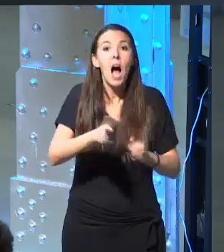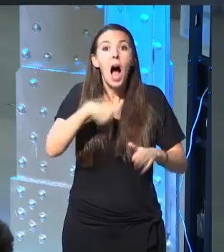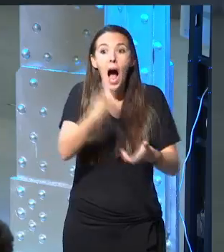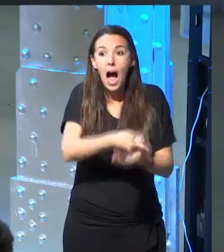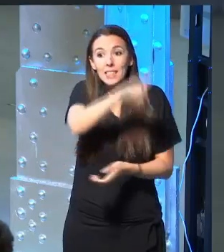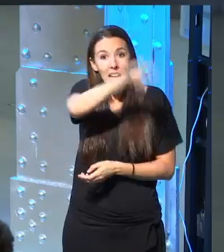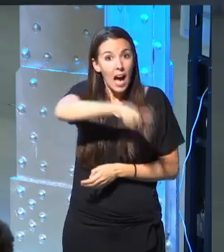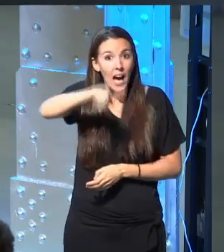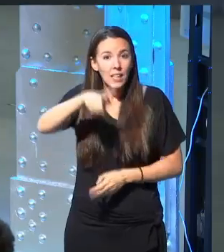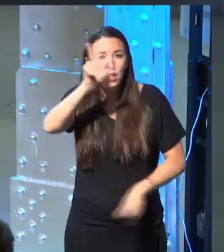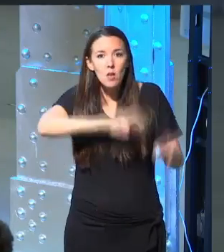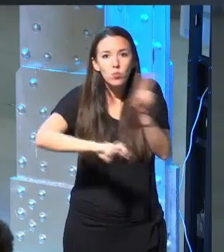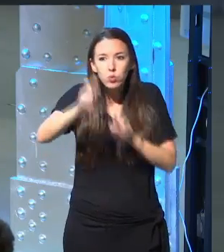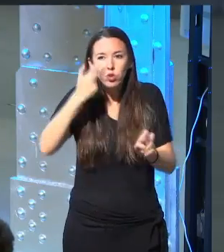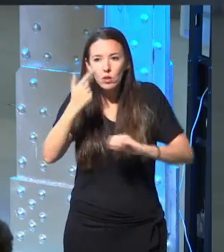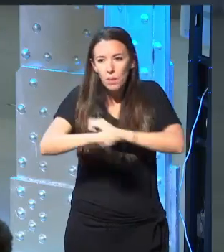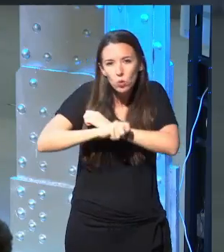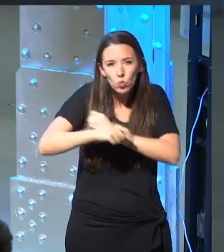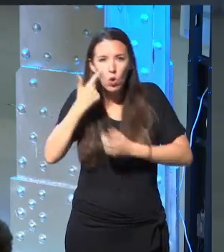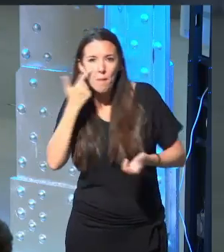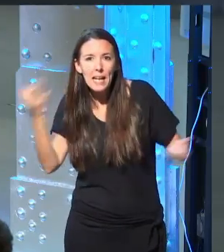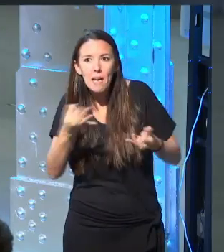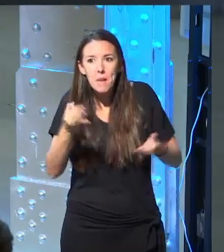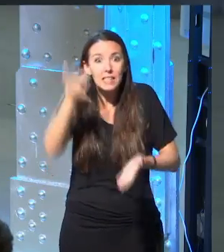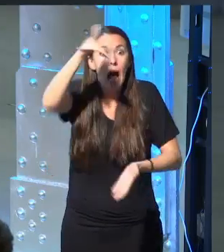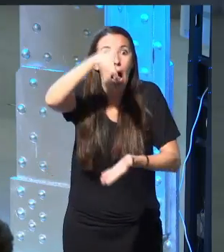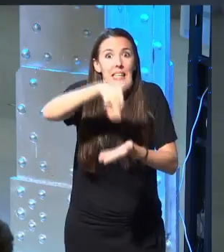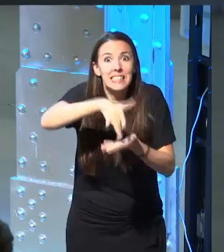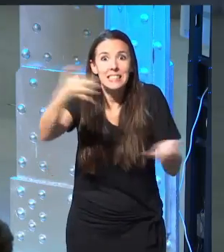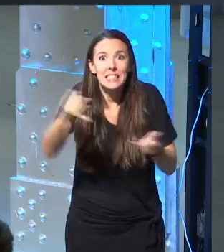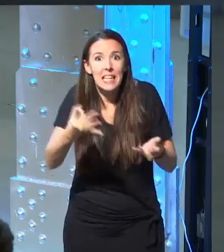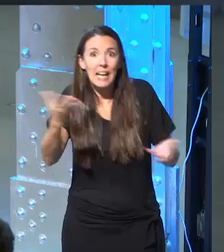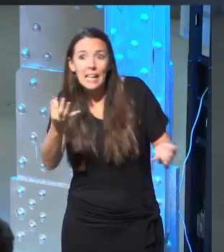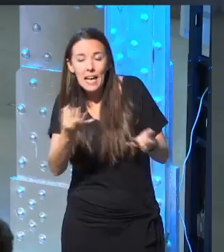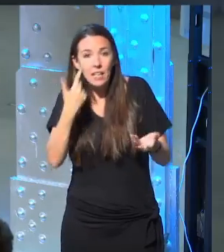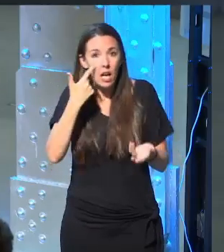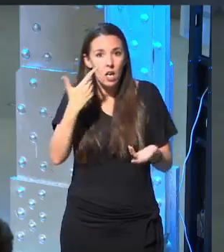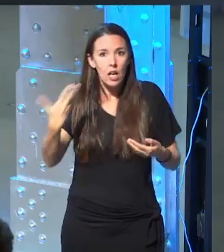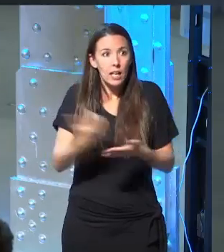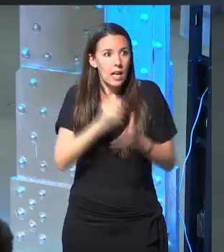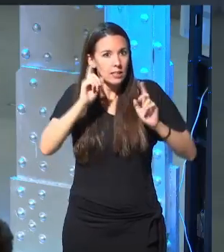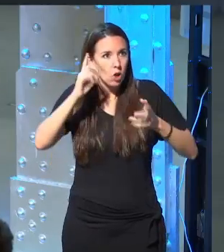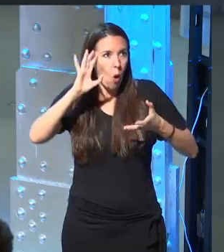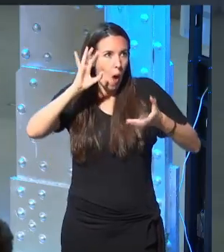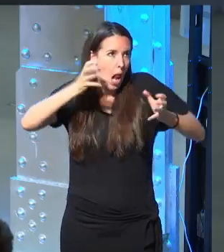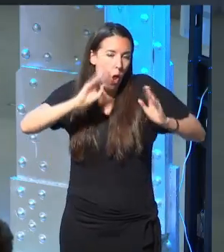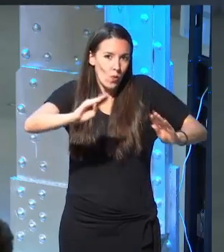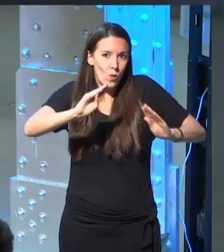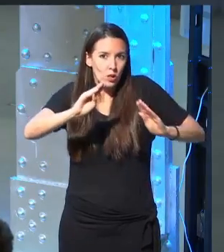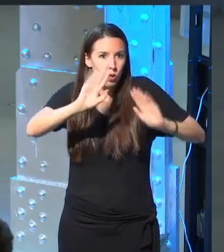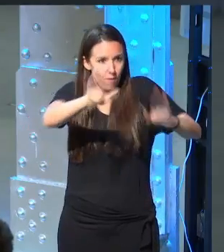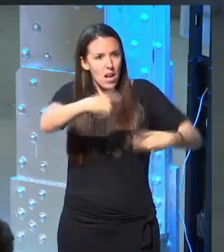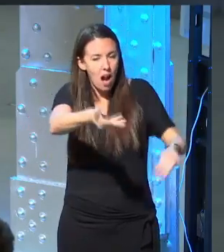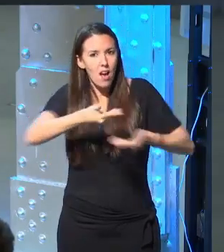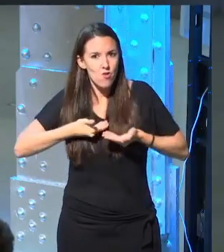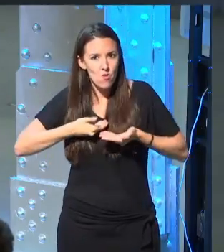estaba buscando pistas e intentando adivinar qué era lo que iba a pasar a continuación, pues dentro de su psicosis, esto iba a contribuir, ¿no? Es